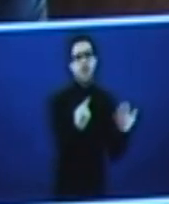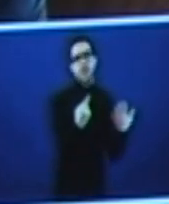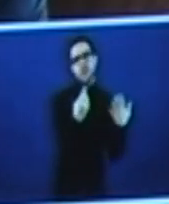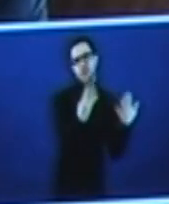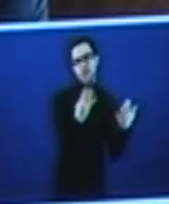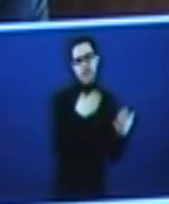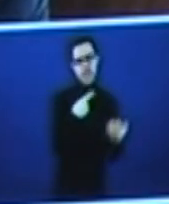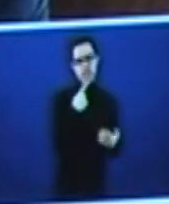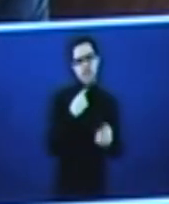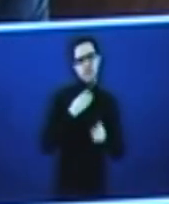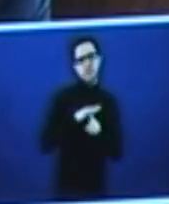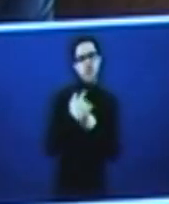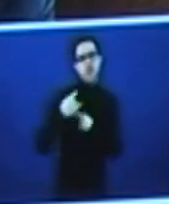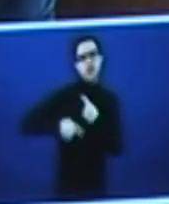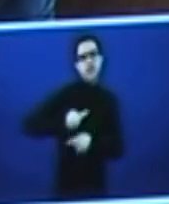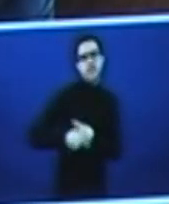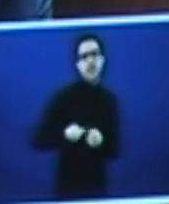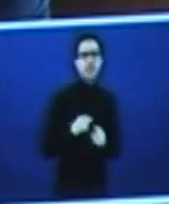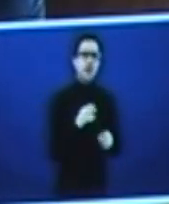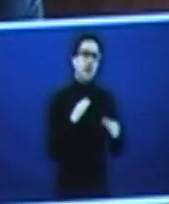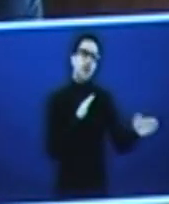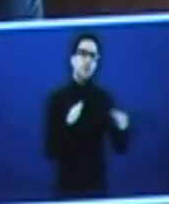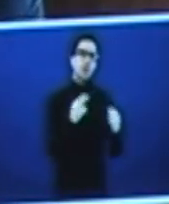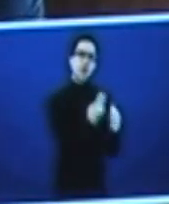moitas gracias, presidente.